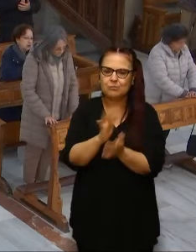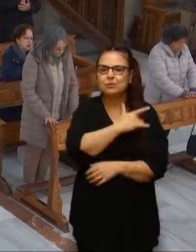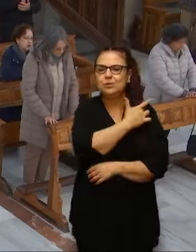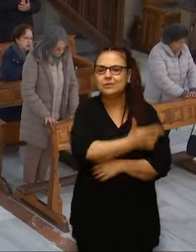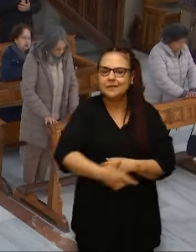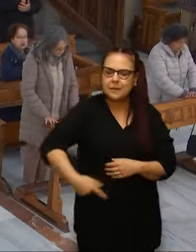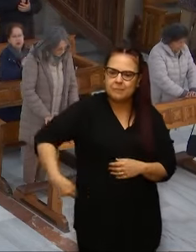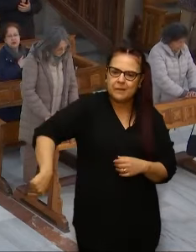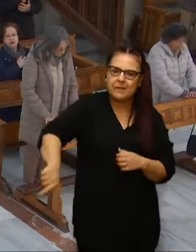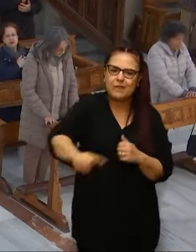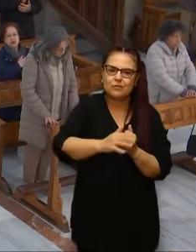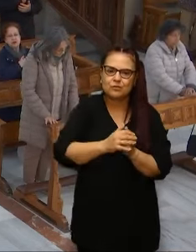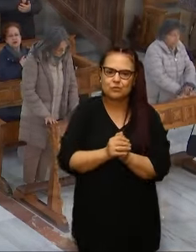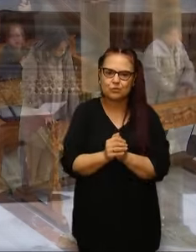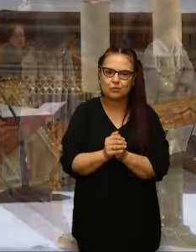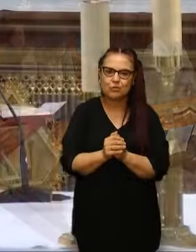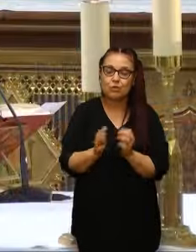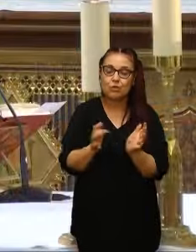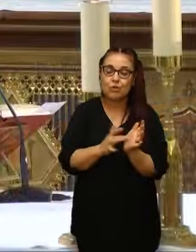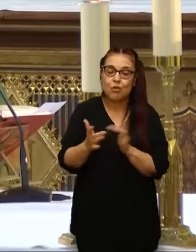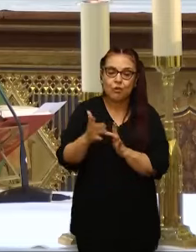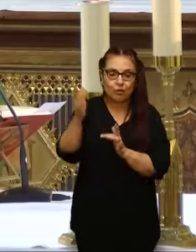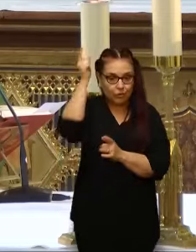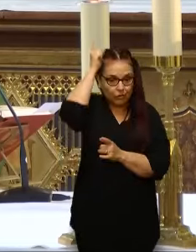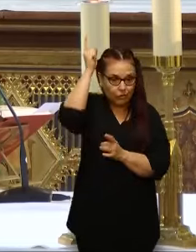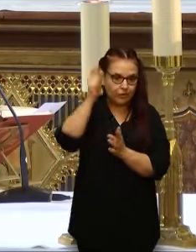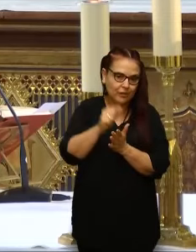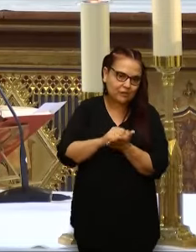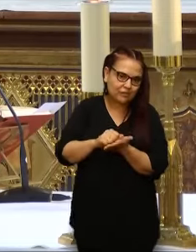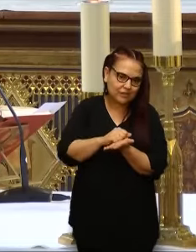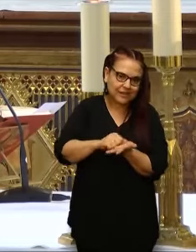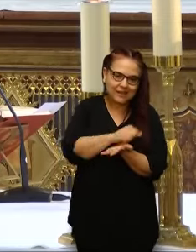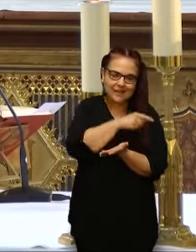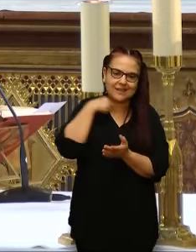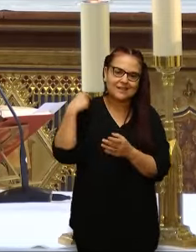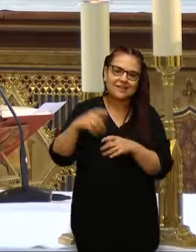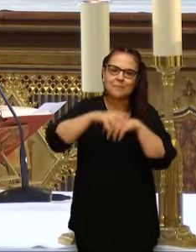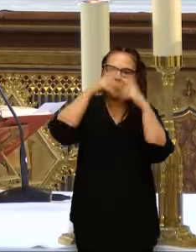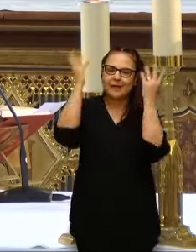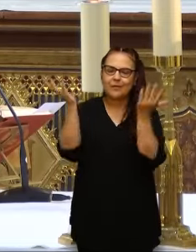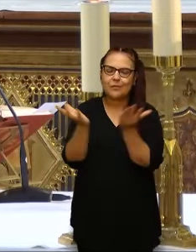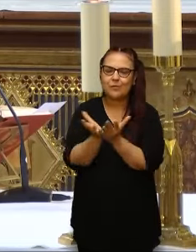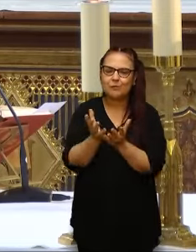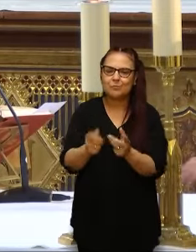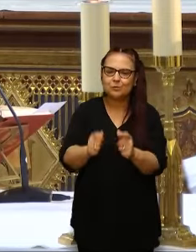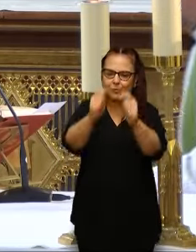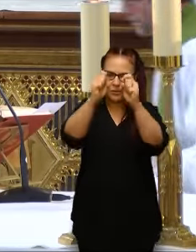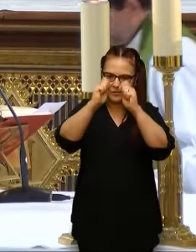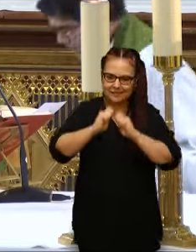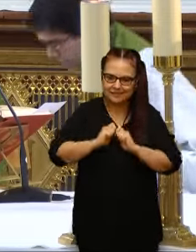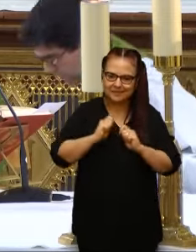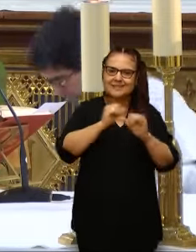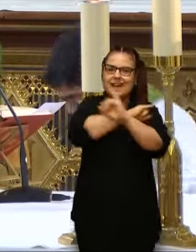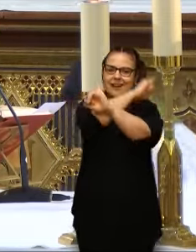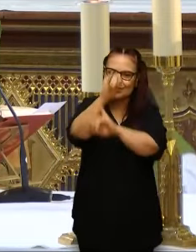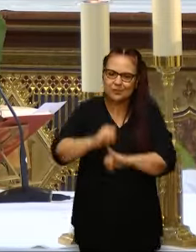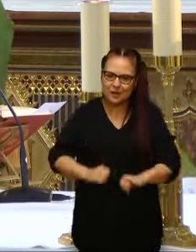pecado del mundo, ten piedad de nosotros. Cordero de Dios, que quitas el pecado.